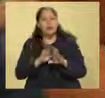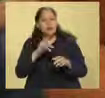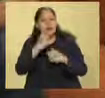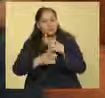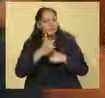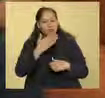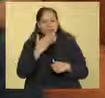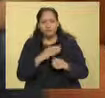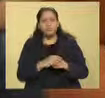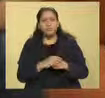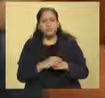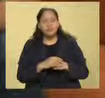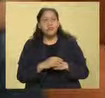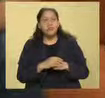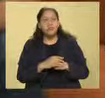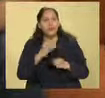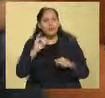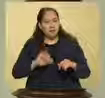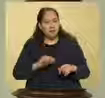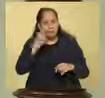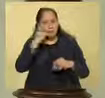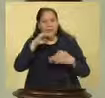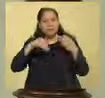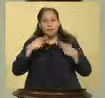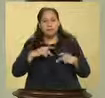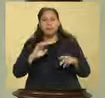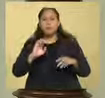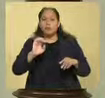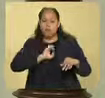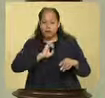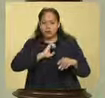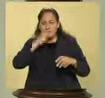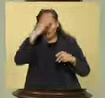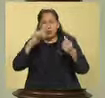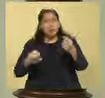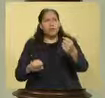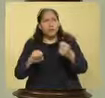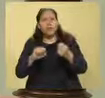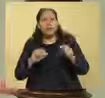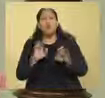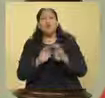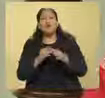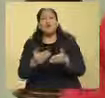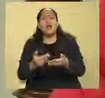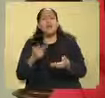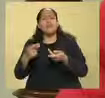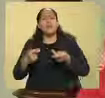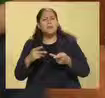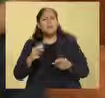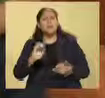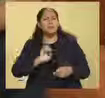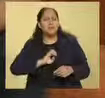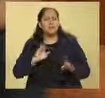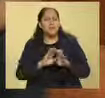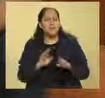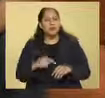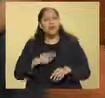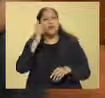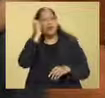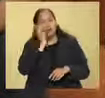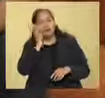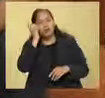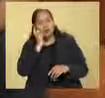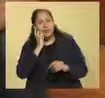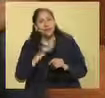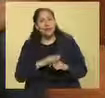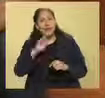competitivo y muy voy ahí para la gente el entrenamiento de un piloto de nascar como es ahora que haces dormir muchas pensadas que